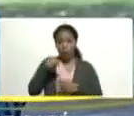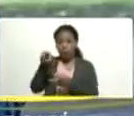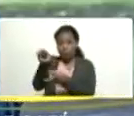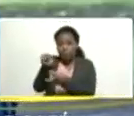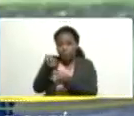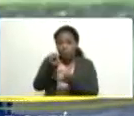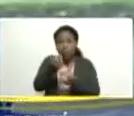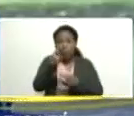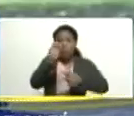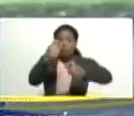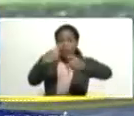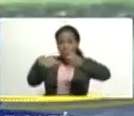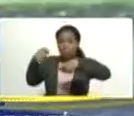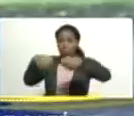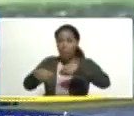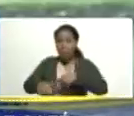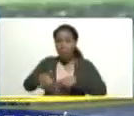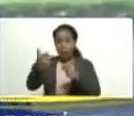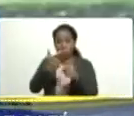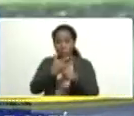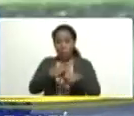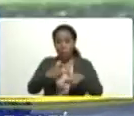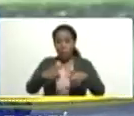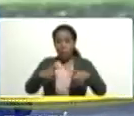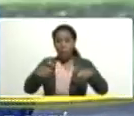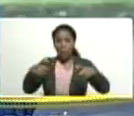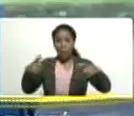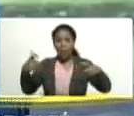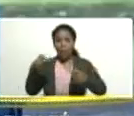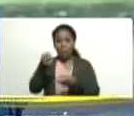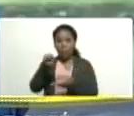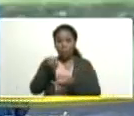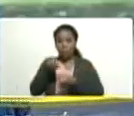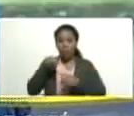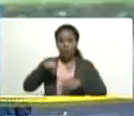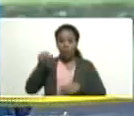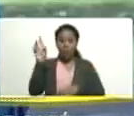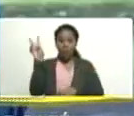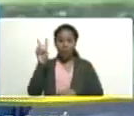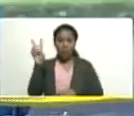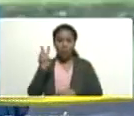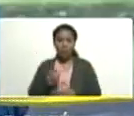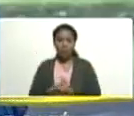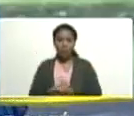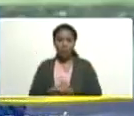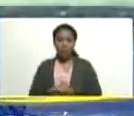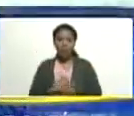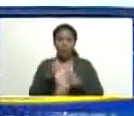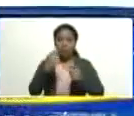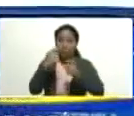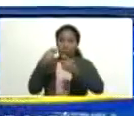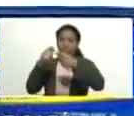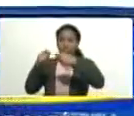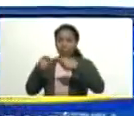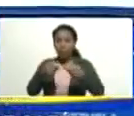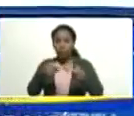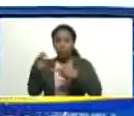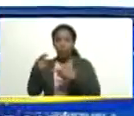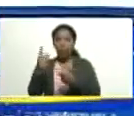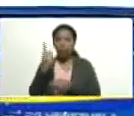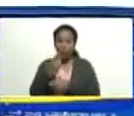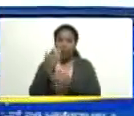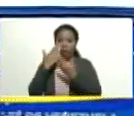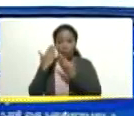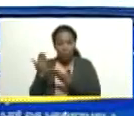inversiones, para que se amplíen los ingresos del país vía impuestos de exportación, como debe ser un